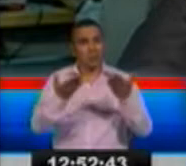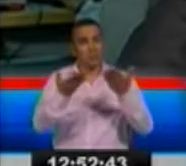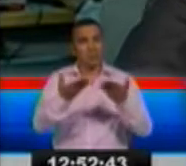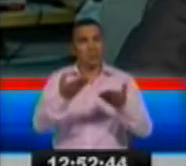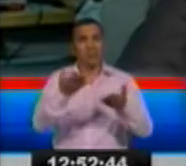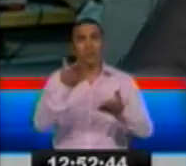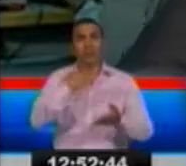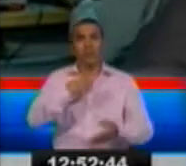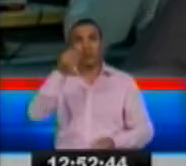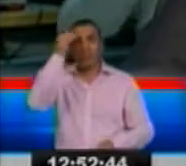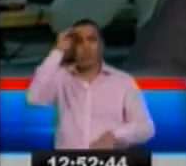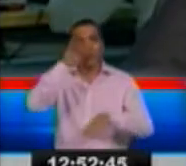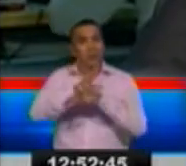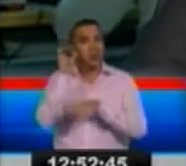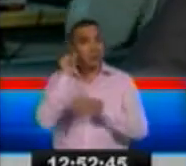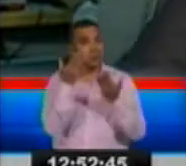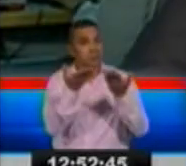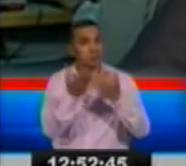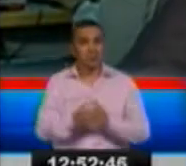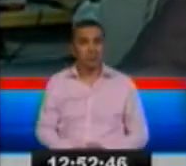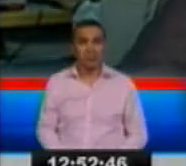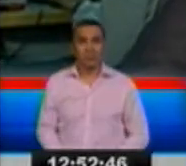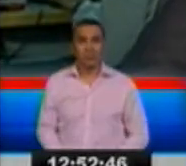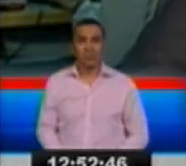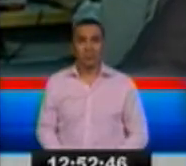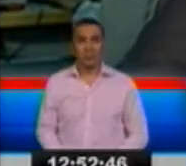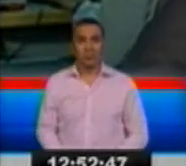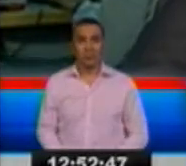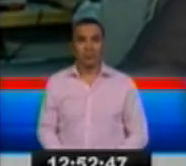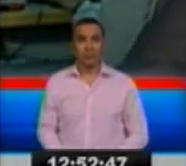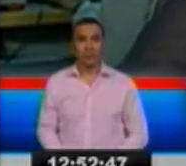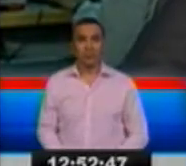Fabiola, ¿qué tal? Buenas tardes. Te escuchamos.